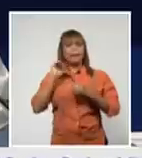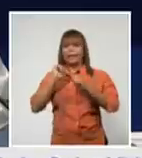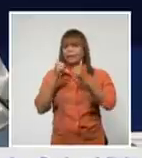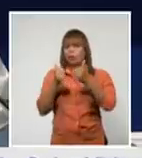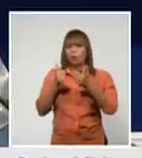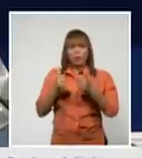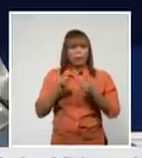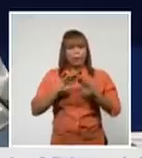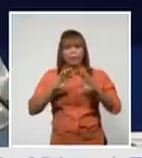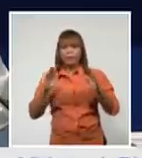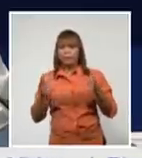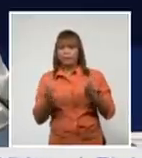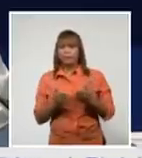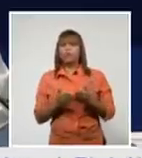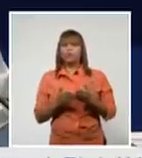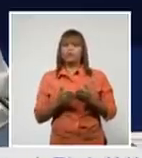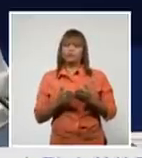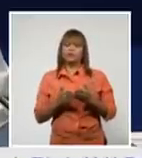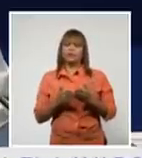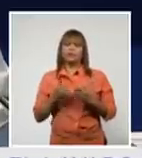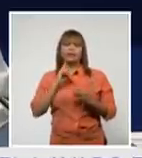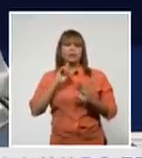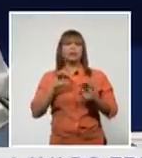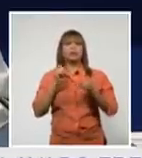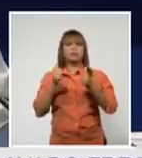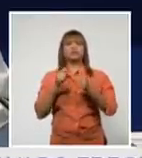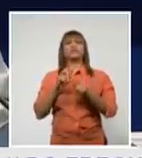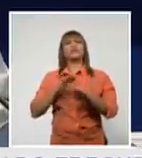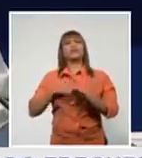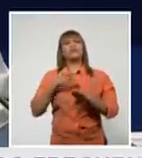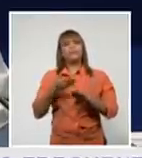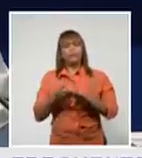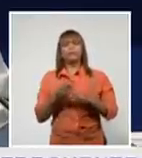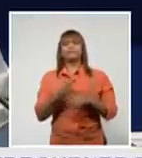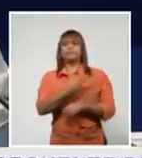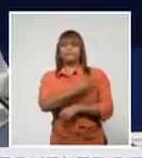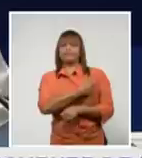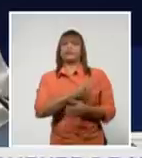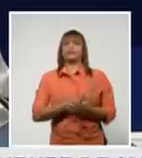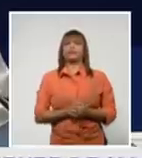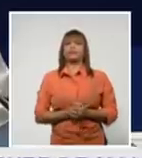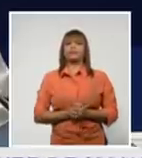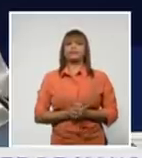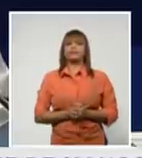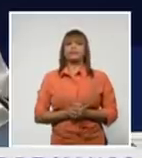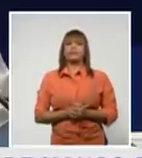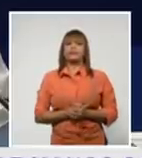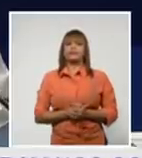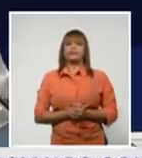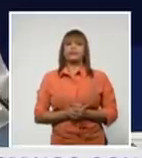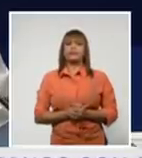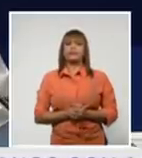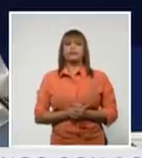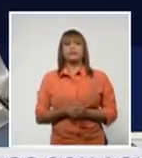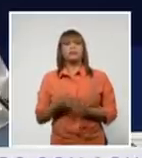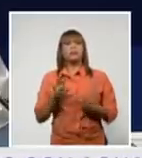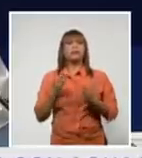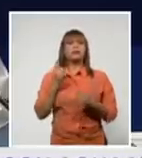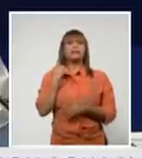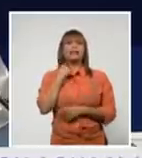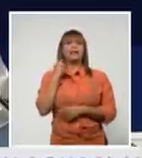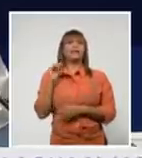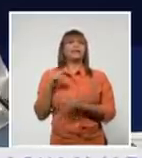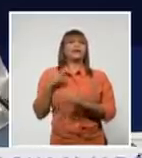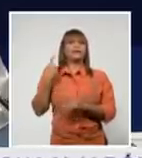que tener la enfermedad. Entonces, tal vez parece que no va a ser hasta el año que viene, como